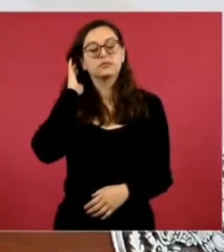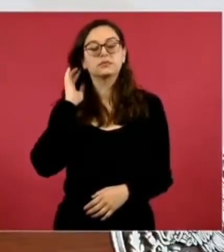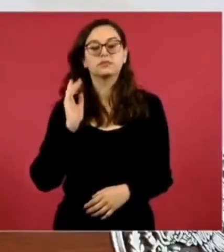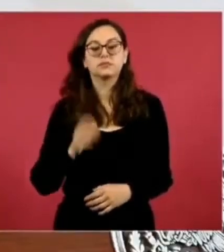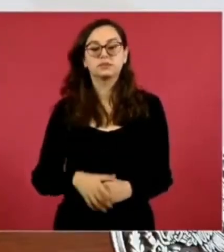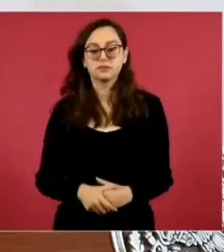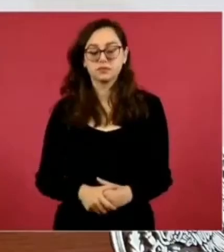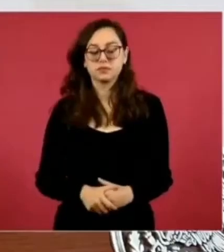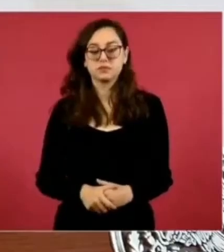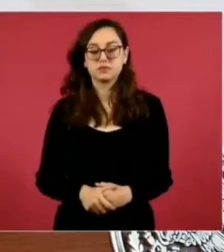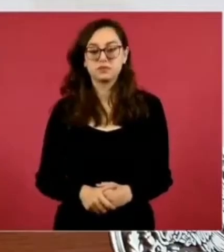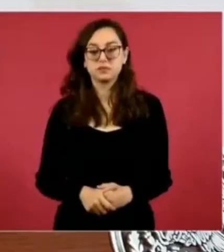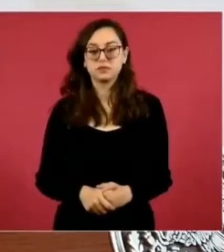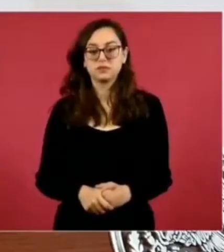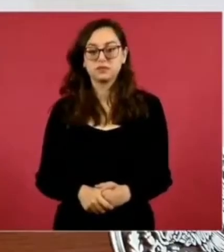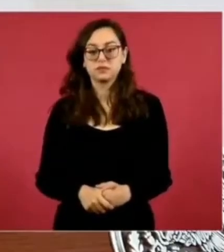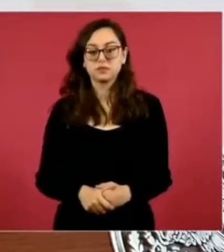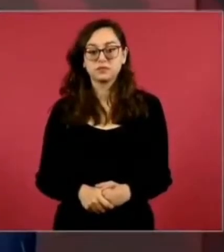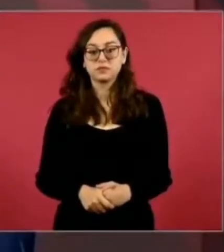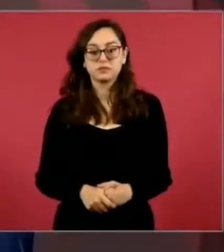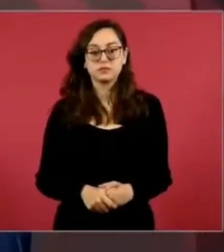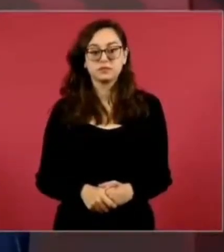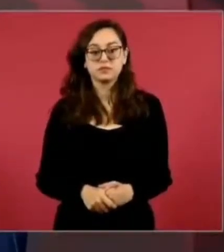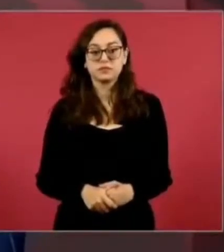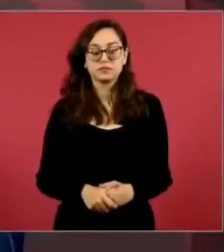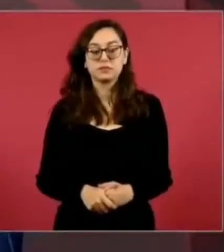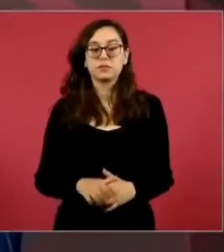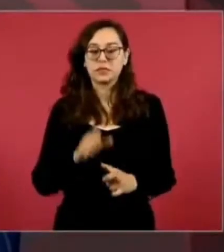ponía yo el ejemplo de Daniel,